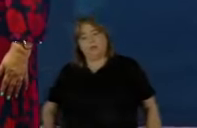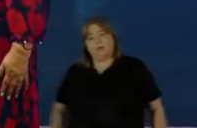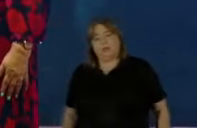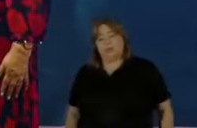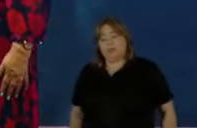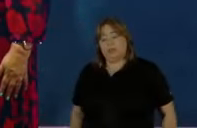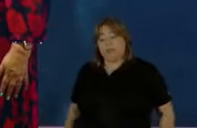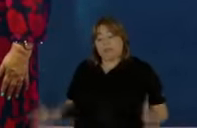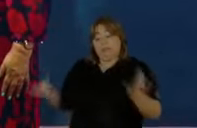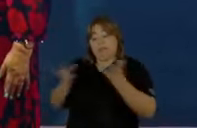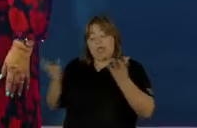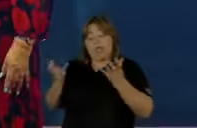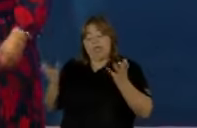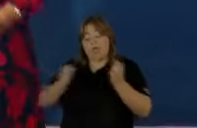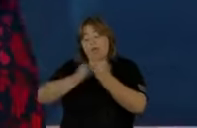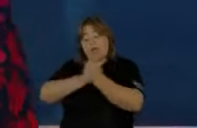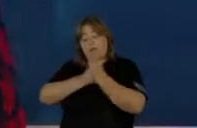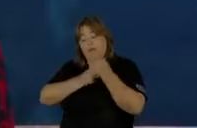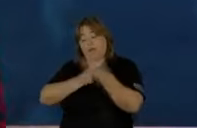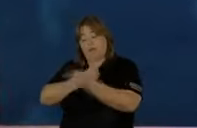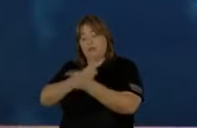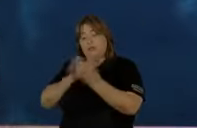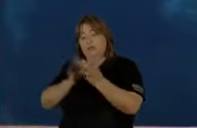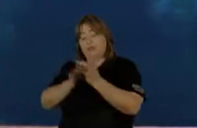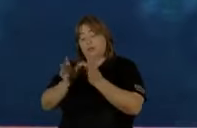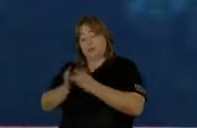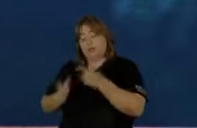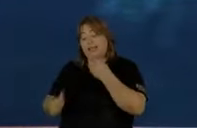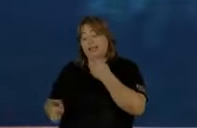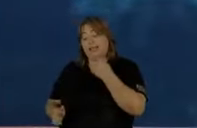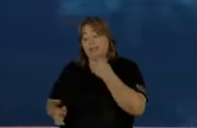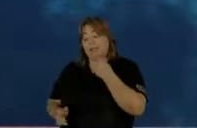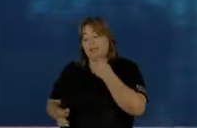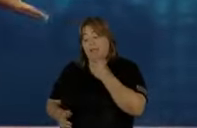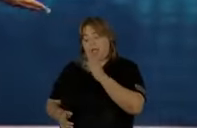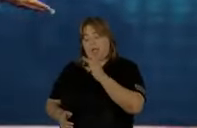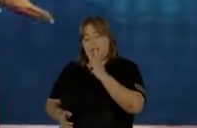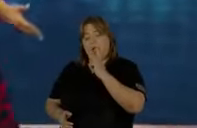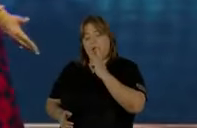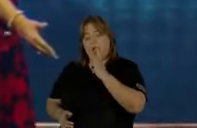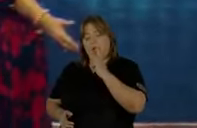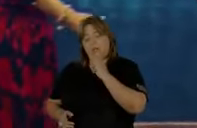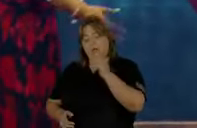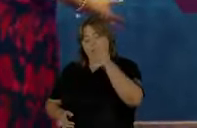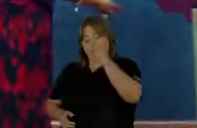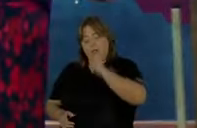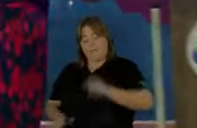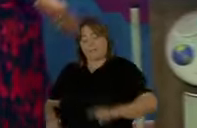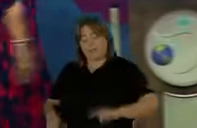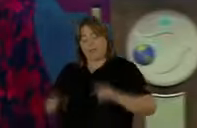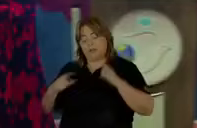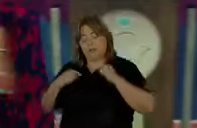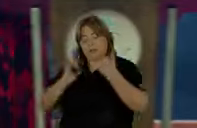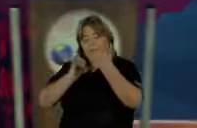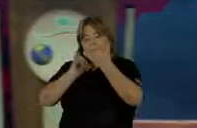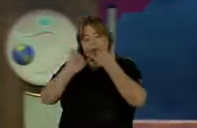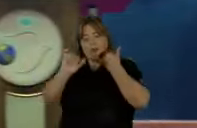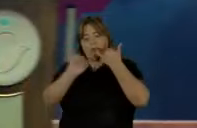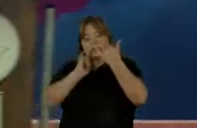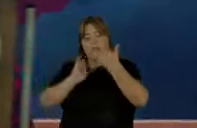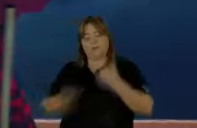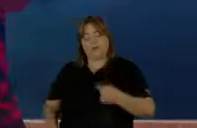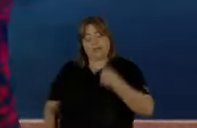Nadie la quería. Jesús le dio a beber del agua que él tenía. ¿Y qué hizo? Se le quitó